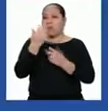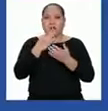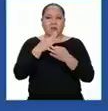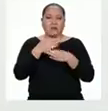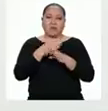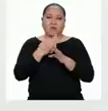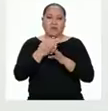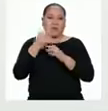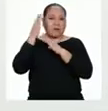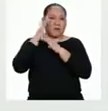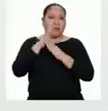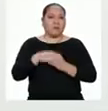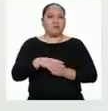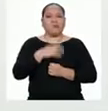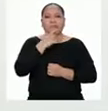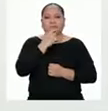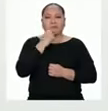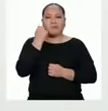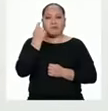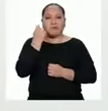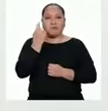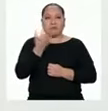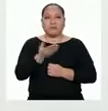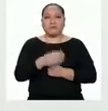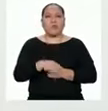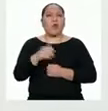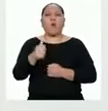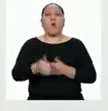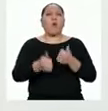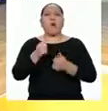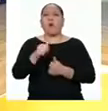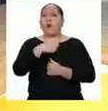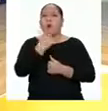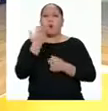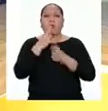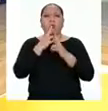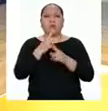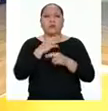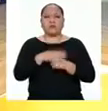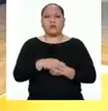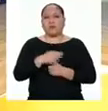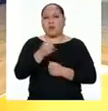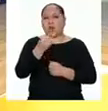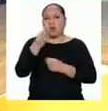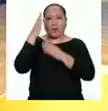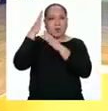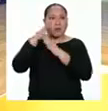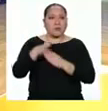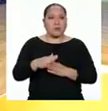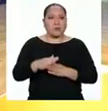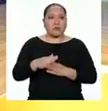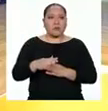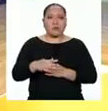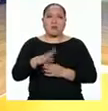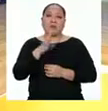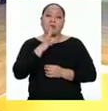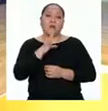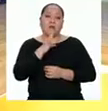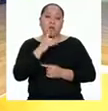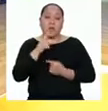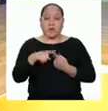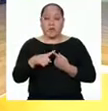razón. Entiendo. ¿Y cuáles fueron esas otras respuestas? Fueron discriminadas por la forma de